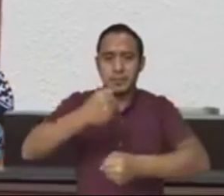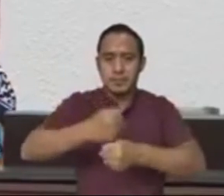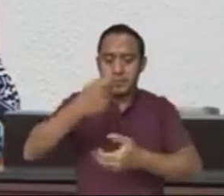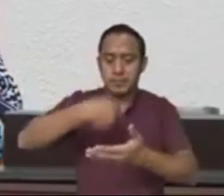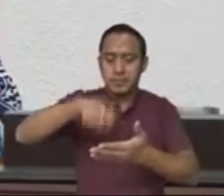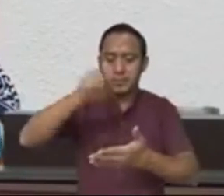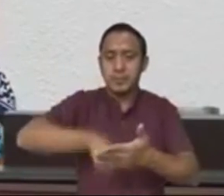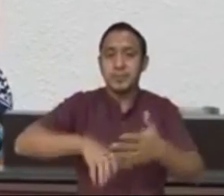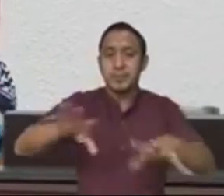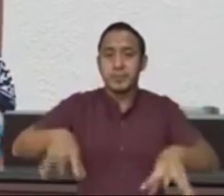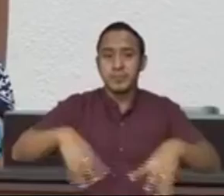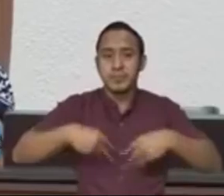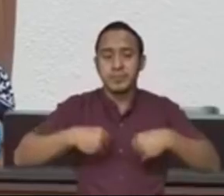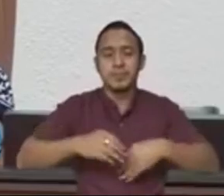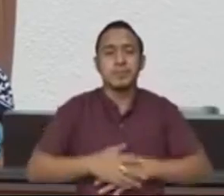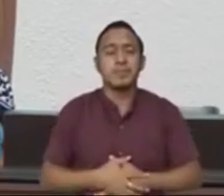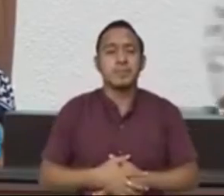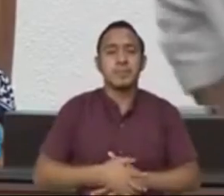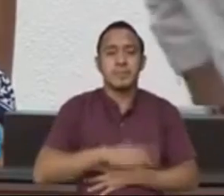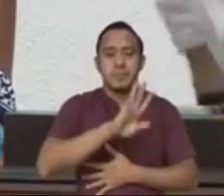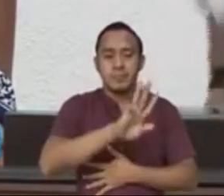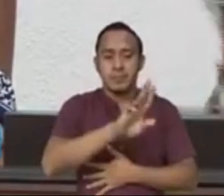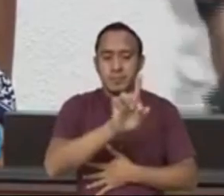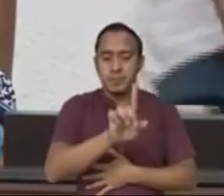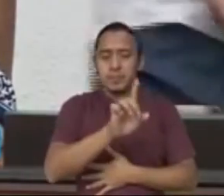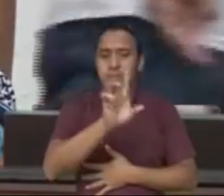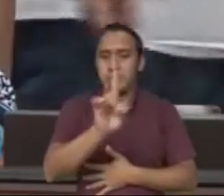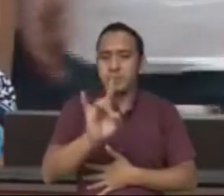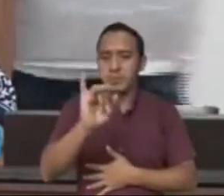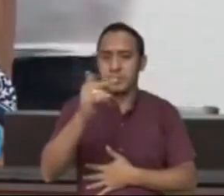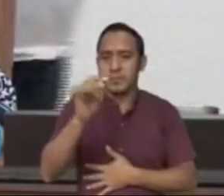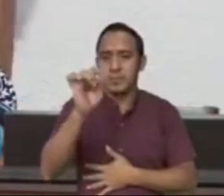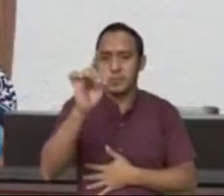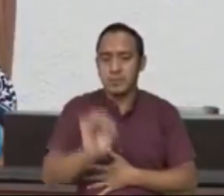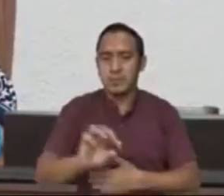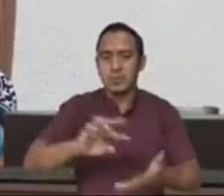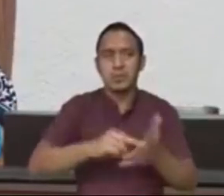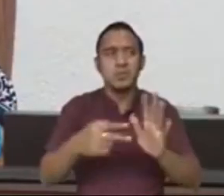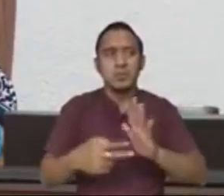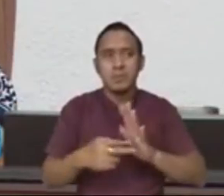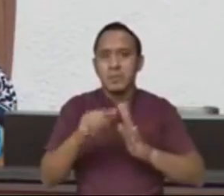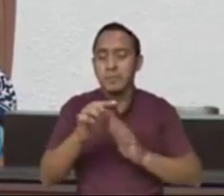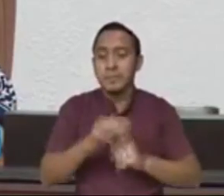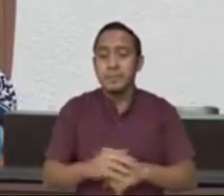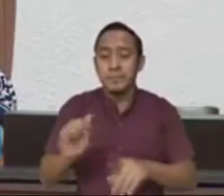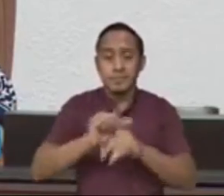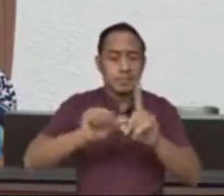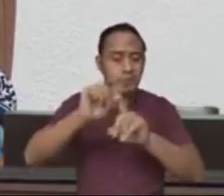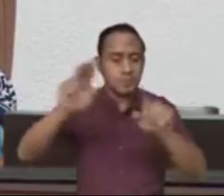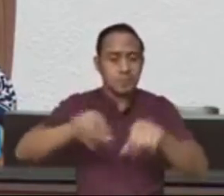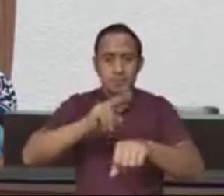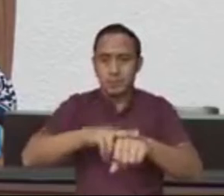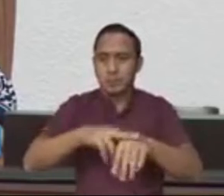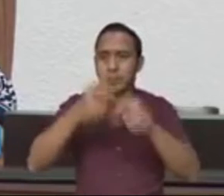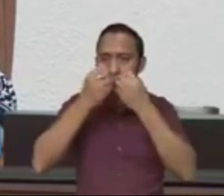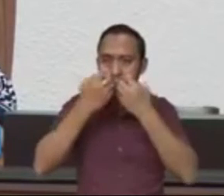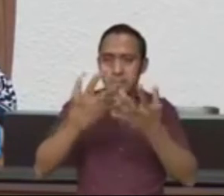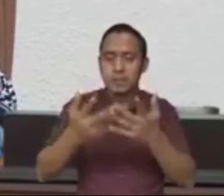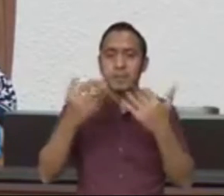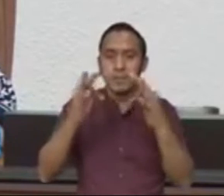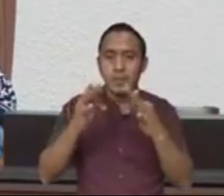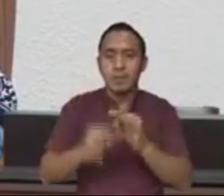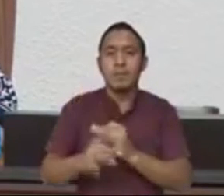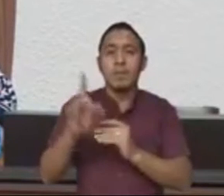aprobar. Estos 31 digestos aprobados se traducen en que el plenario ha declarado la vigencia